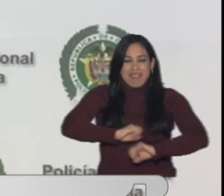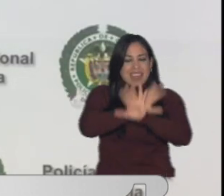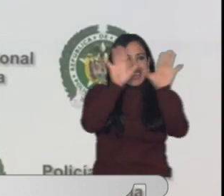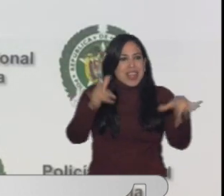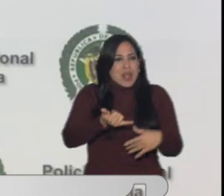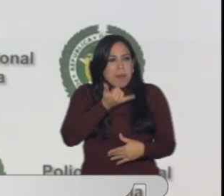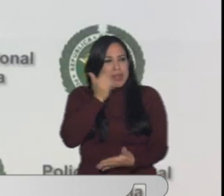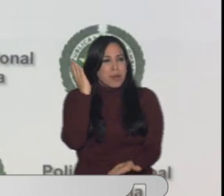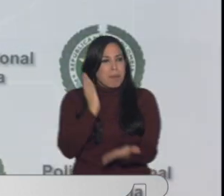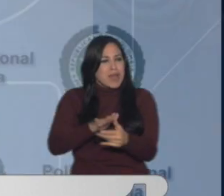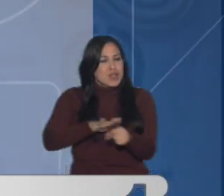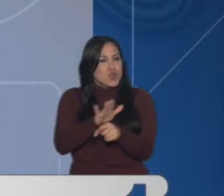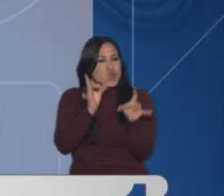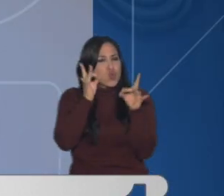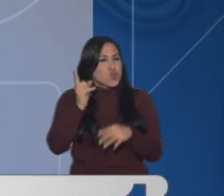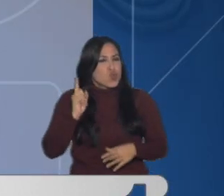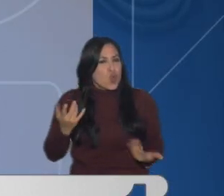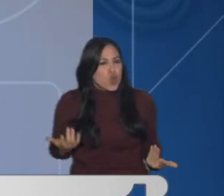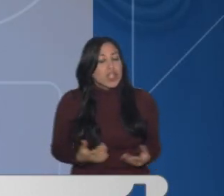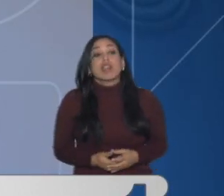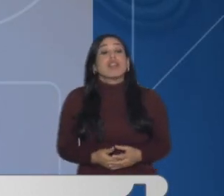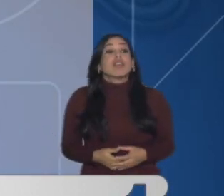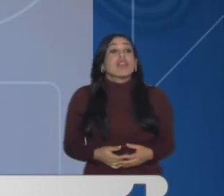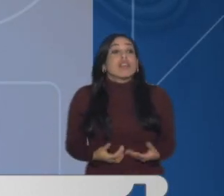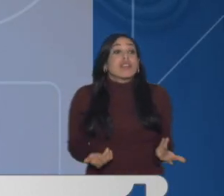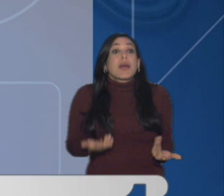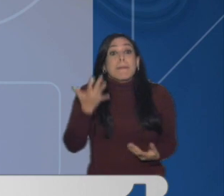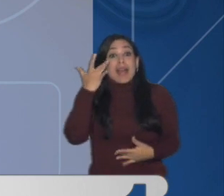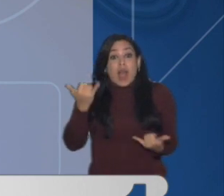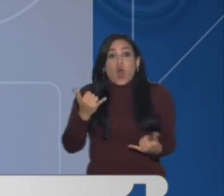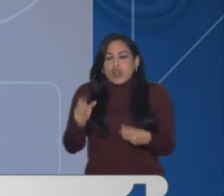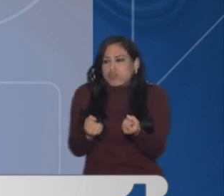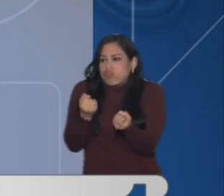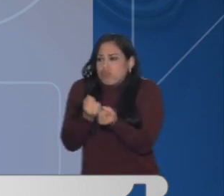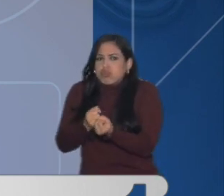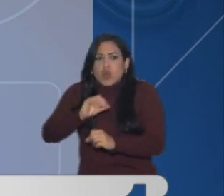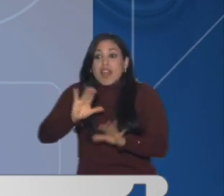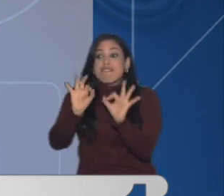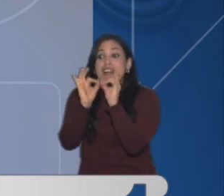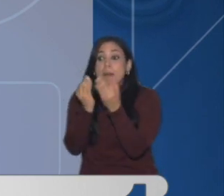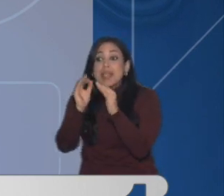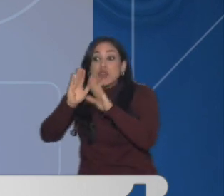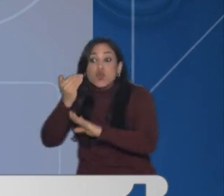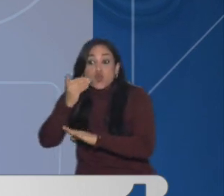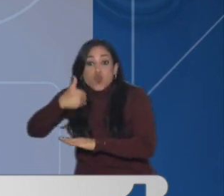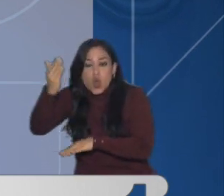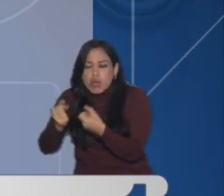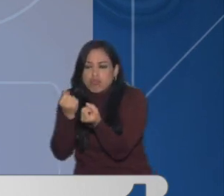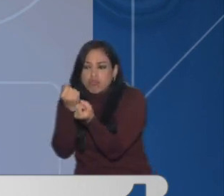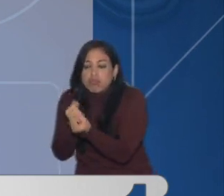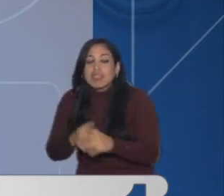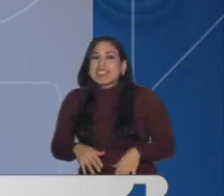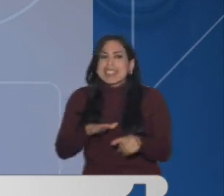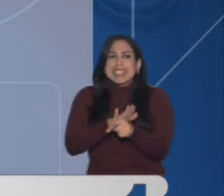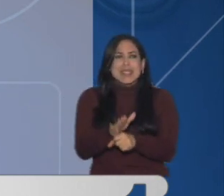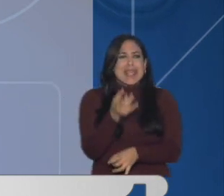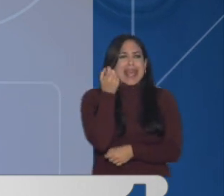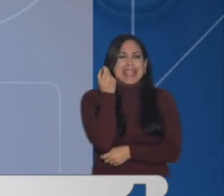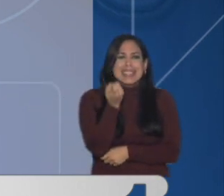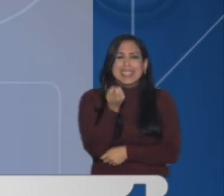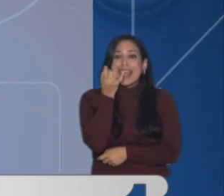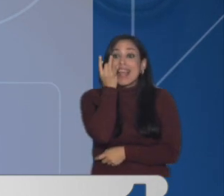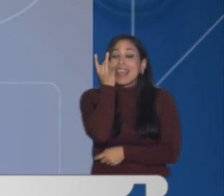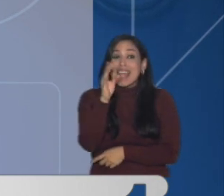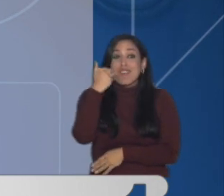que establezca los hechos sucedidos. Al igual, estamos realizando un acompañamiento a la familia de la adulta mayor. Por la gravedad de las lesiones de la